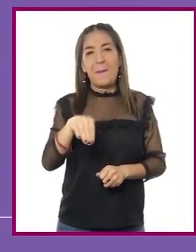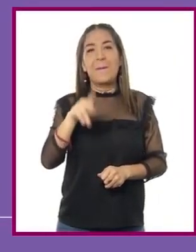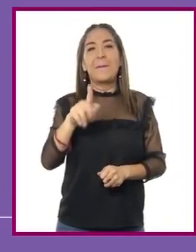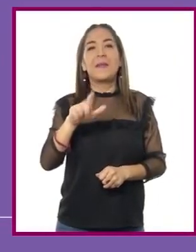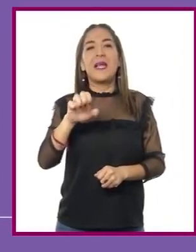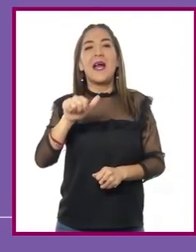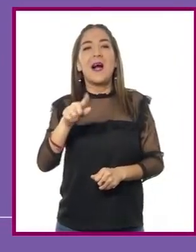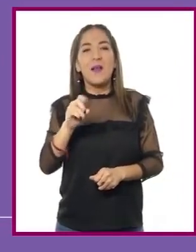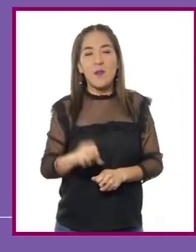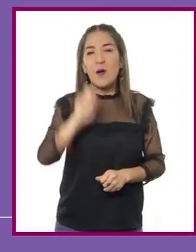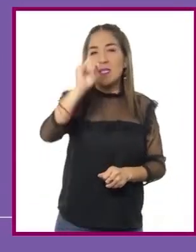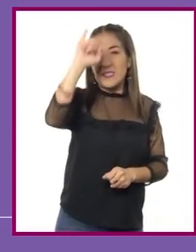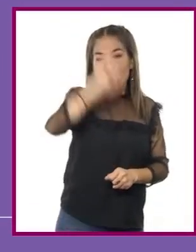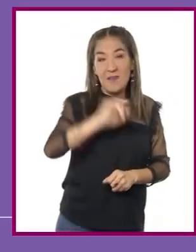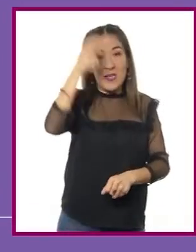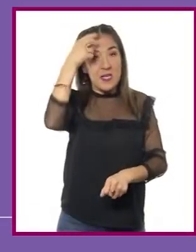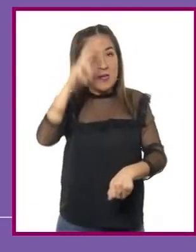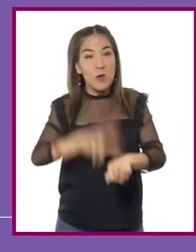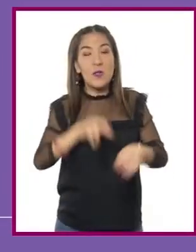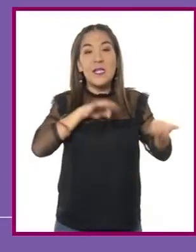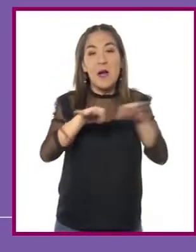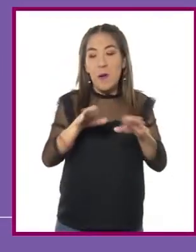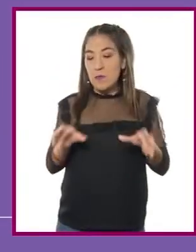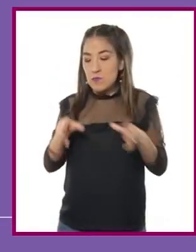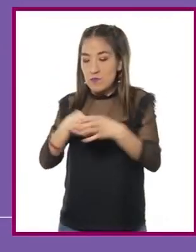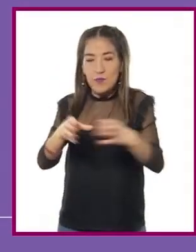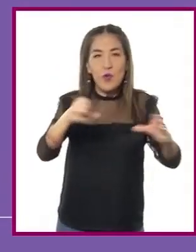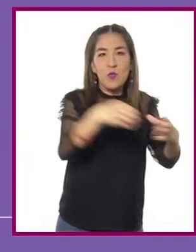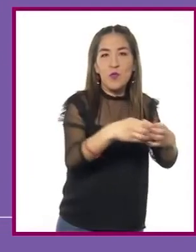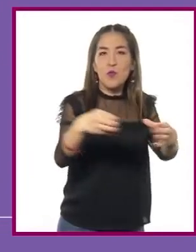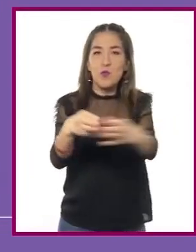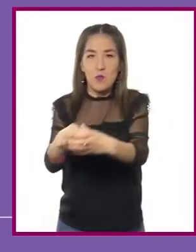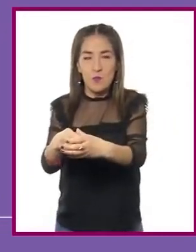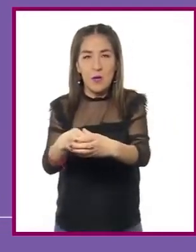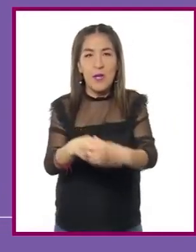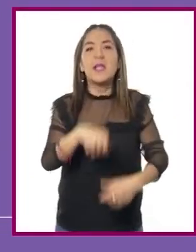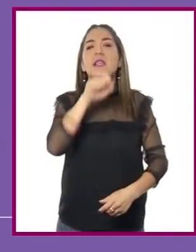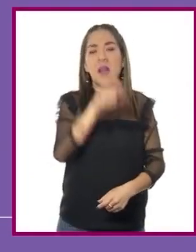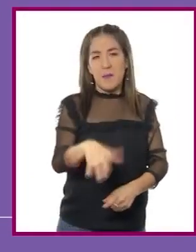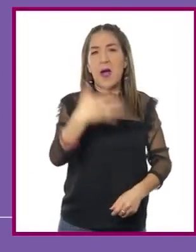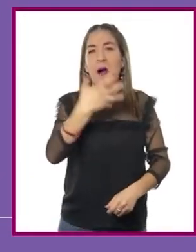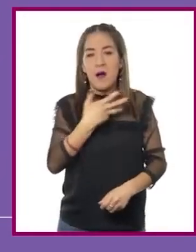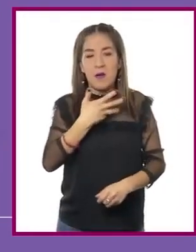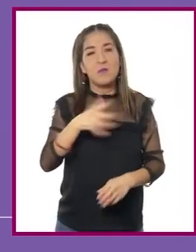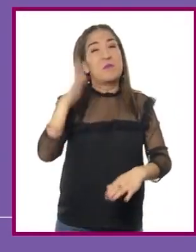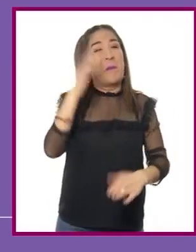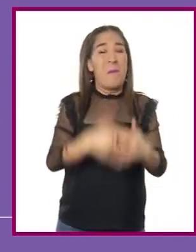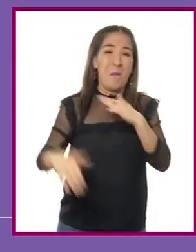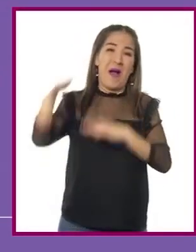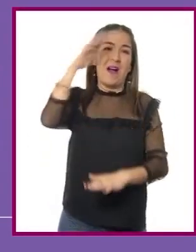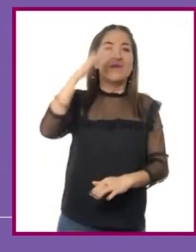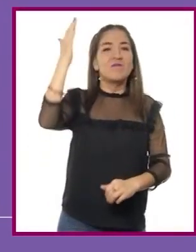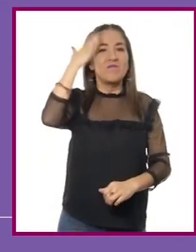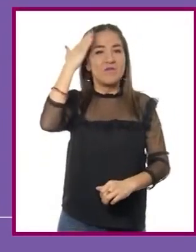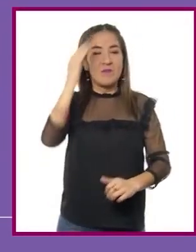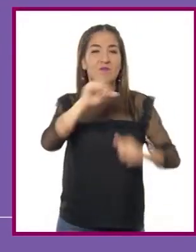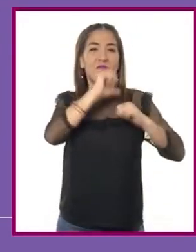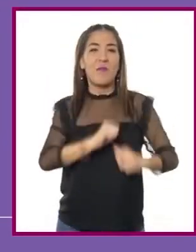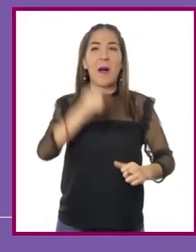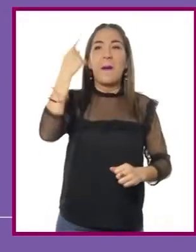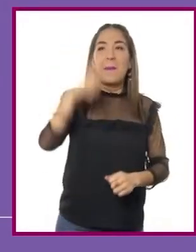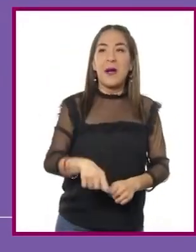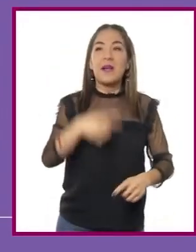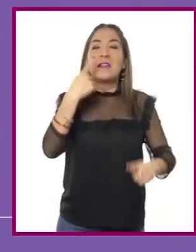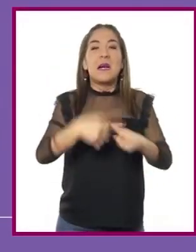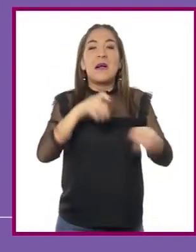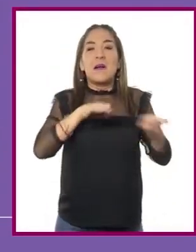trata de jefes y directores de sección o departamento. Existen también los altos mandos, quienes se desempeñan